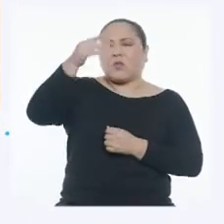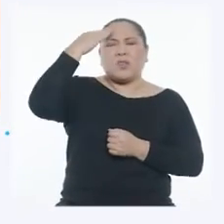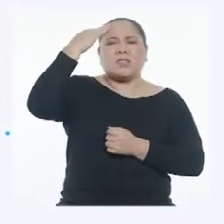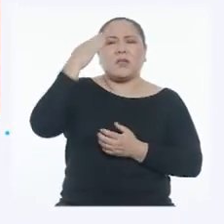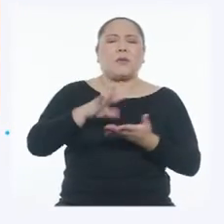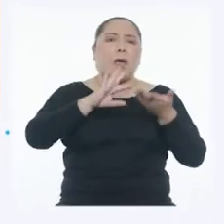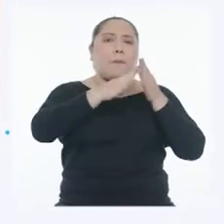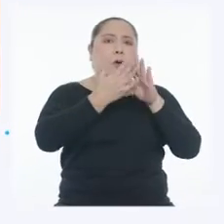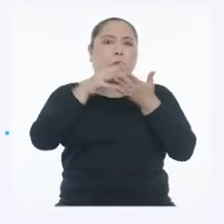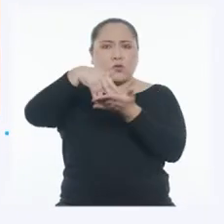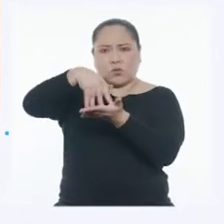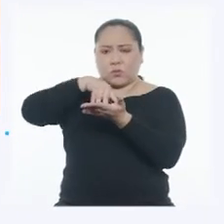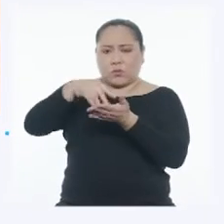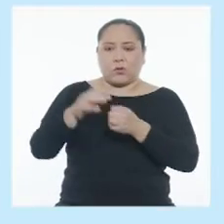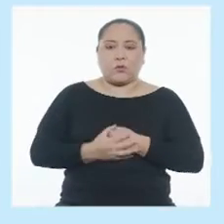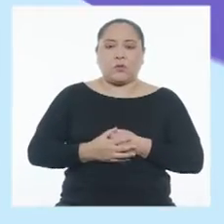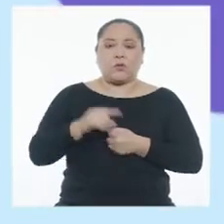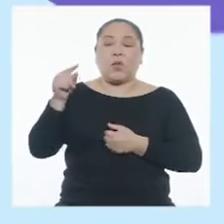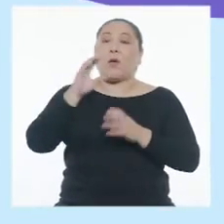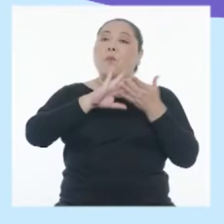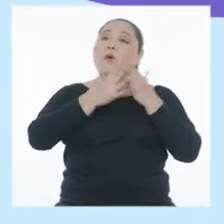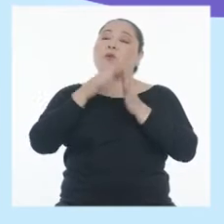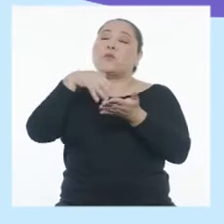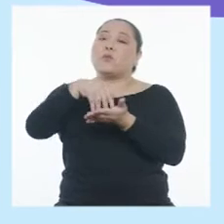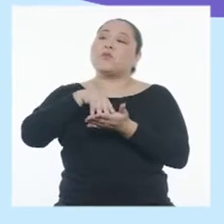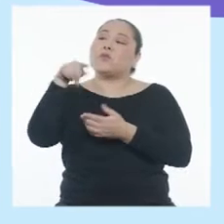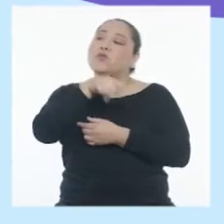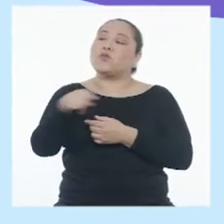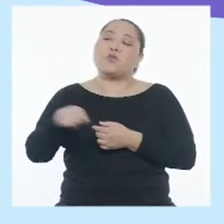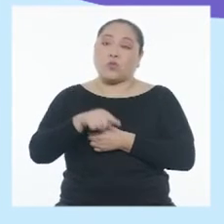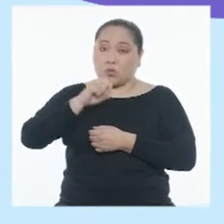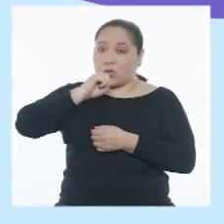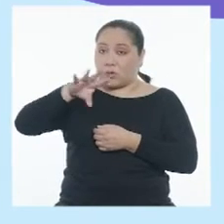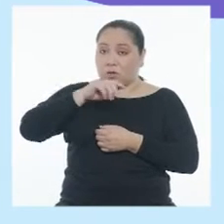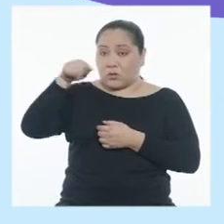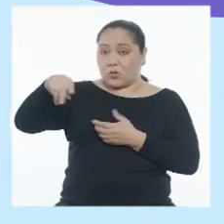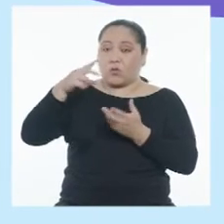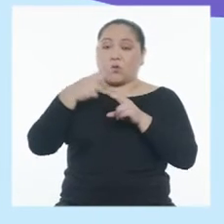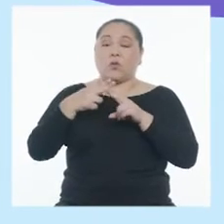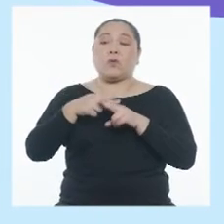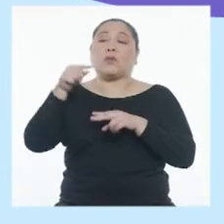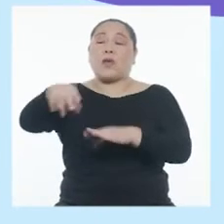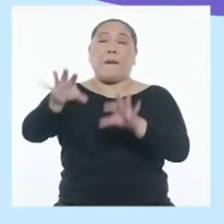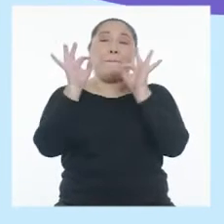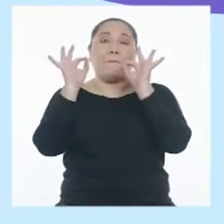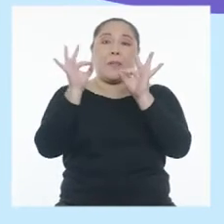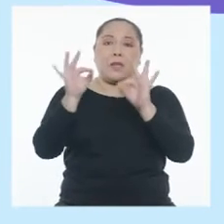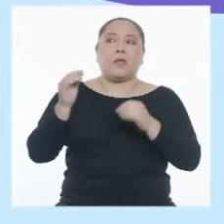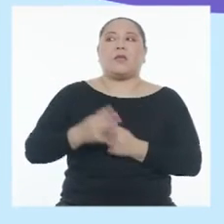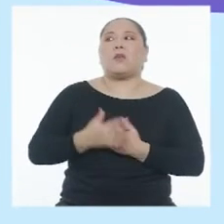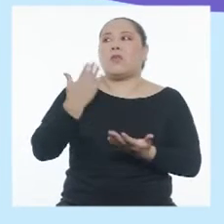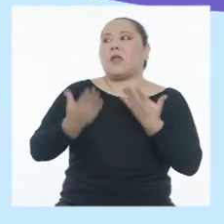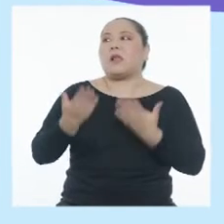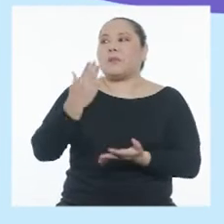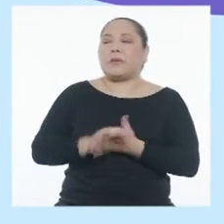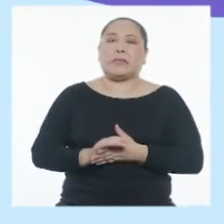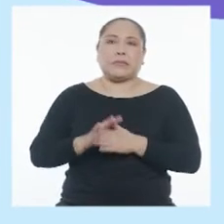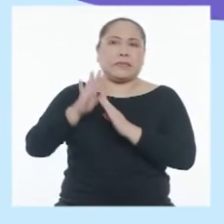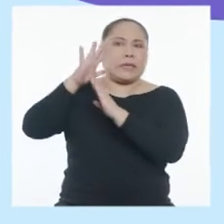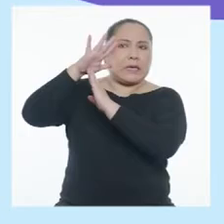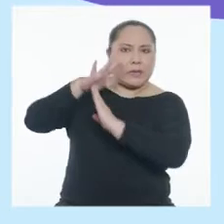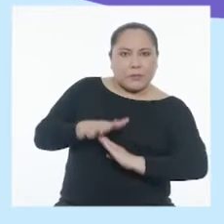¿Qué sabes de las poblaciones vulnerables? Personas vulnerables son aquellas que, como su nombre los dice, están expuestas a sufrir algún tipo